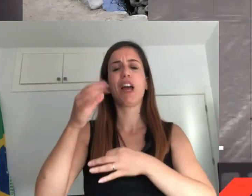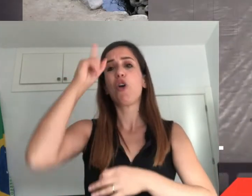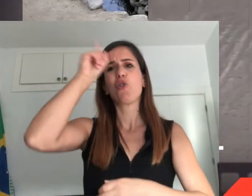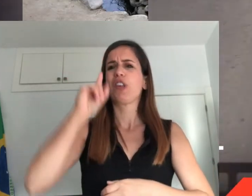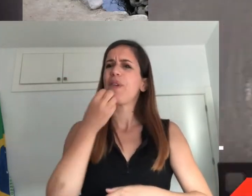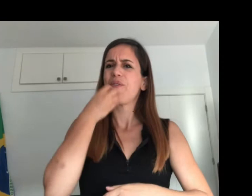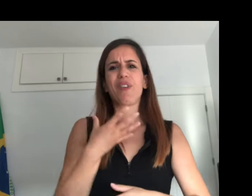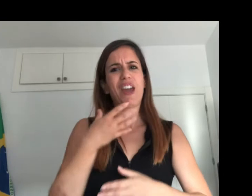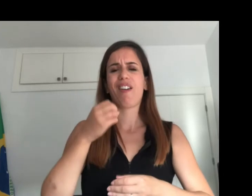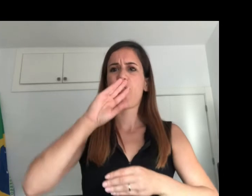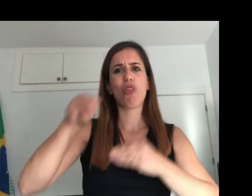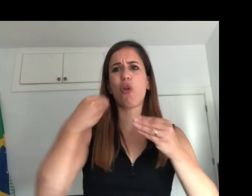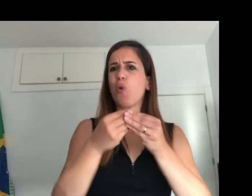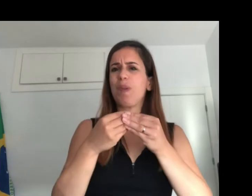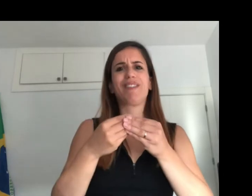esto.